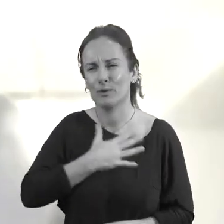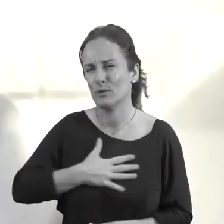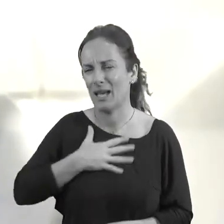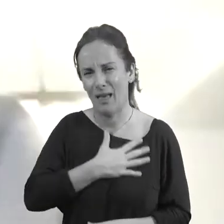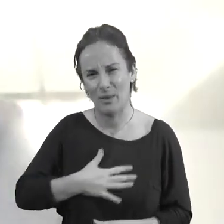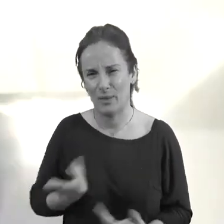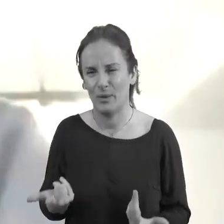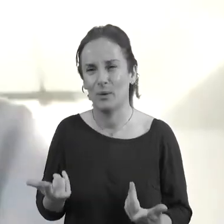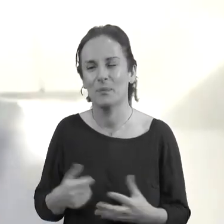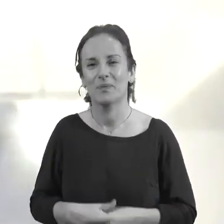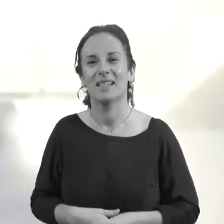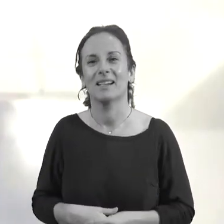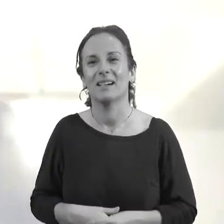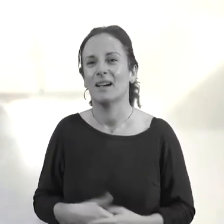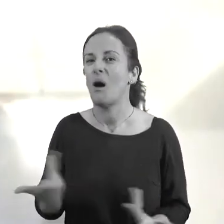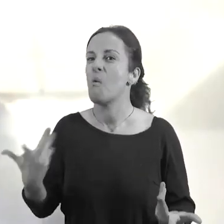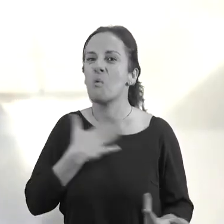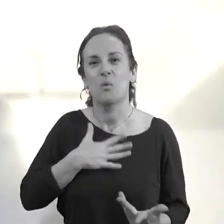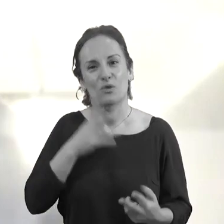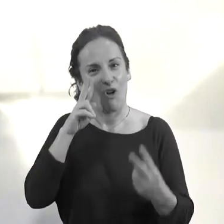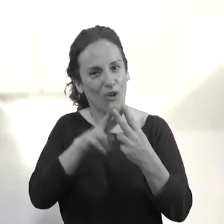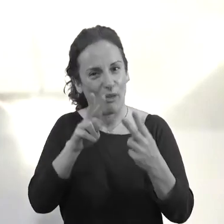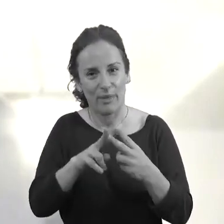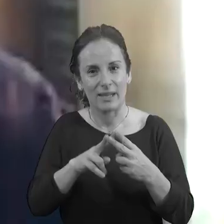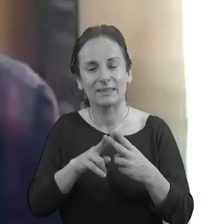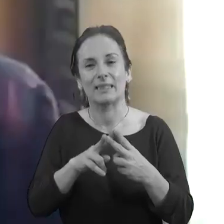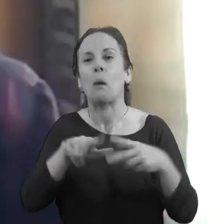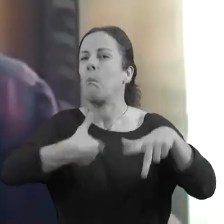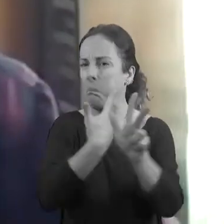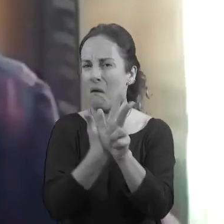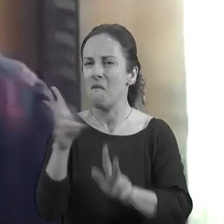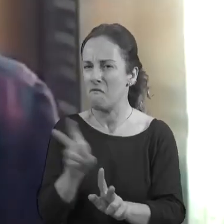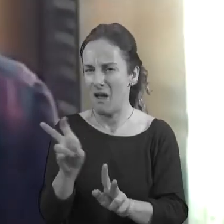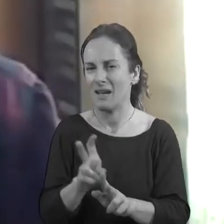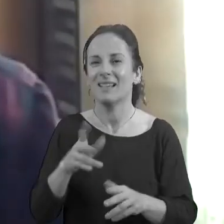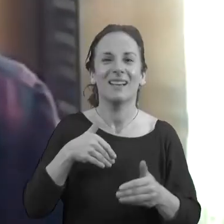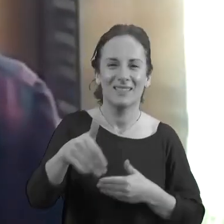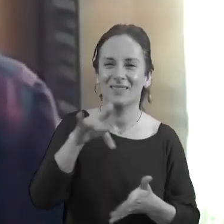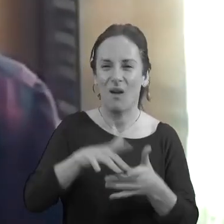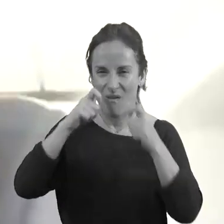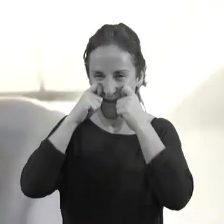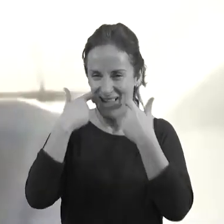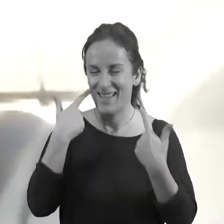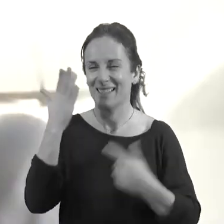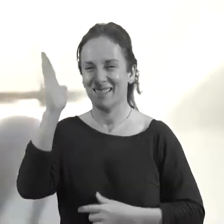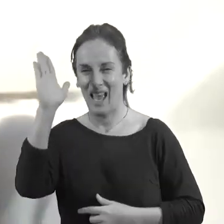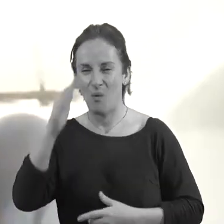placer haberte conocido, aunque sea a través de pantalla, gracias. Ya habrá ocasión, seguro, de saludarnos en